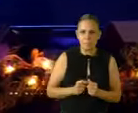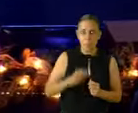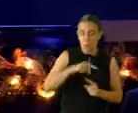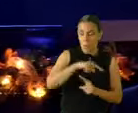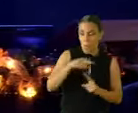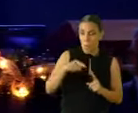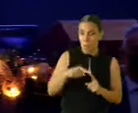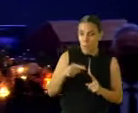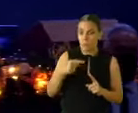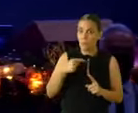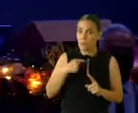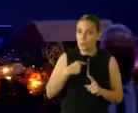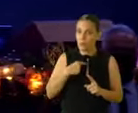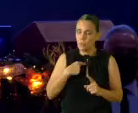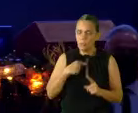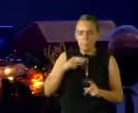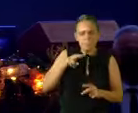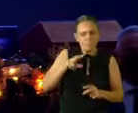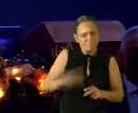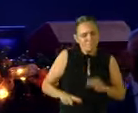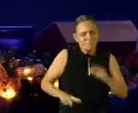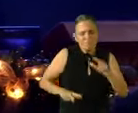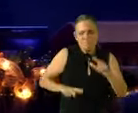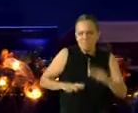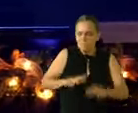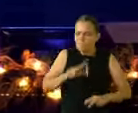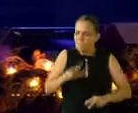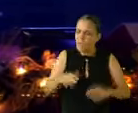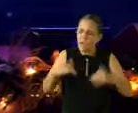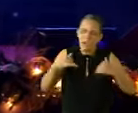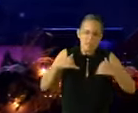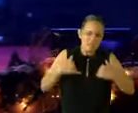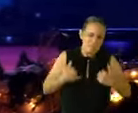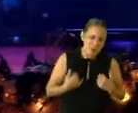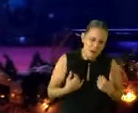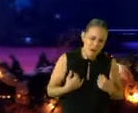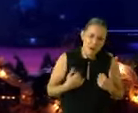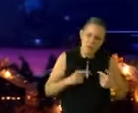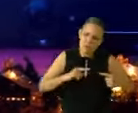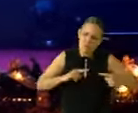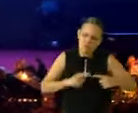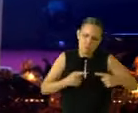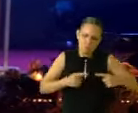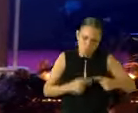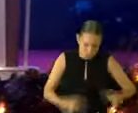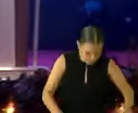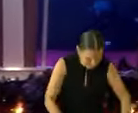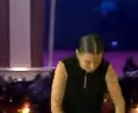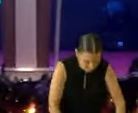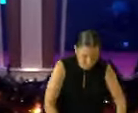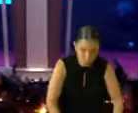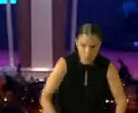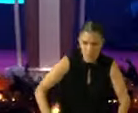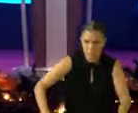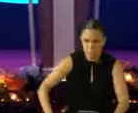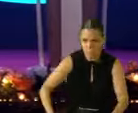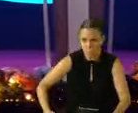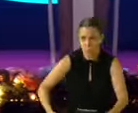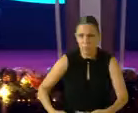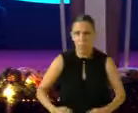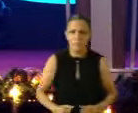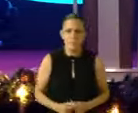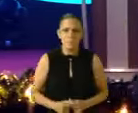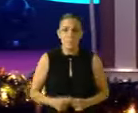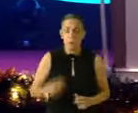esa cuesta porque ya me dolían las piernitas. Entonces Pablo y yo nos separamos del grupo que usted vio bien grande